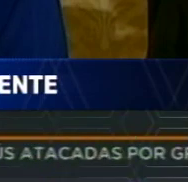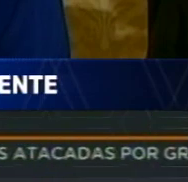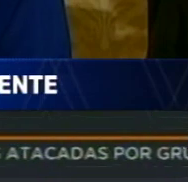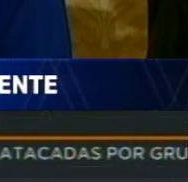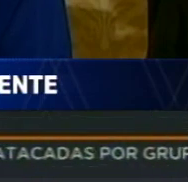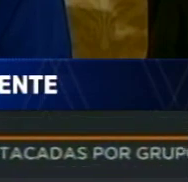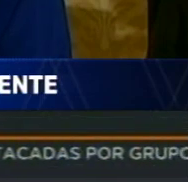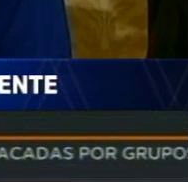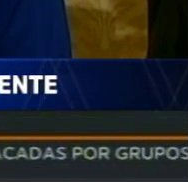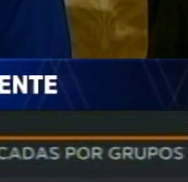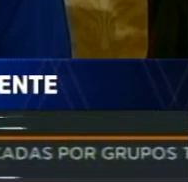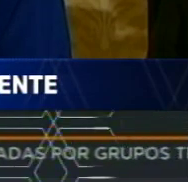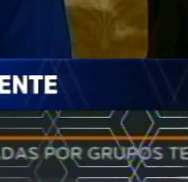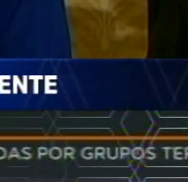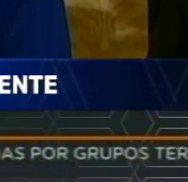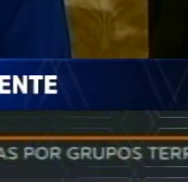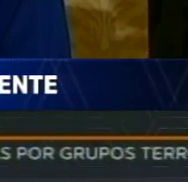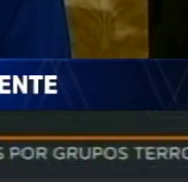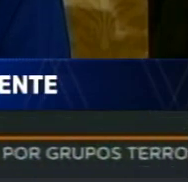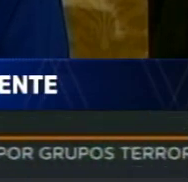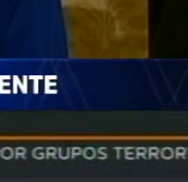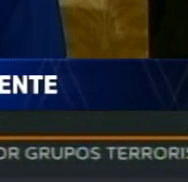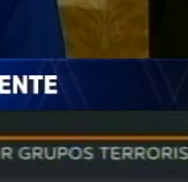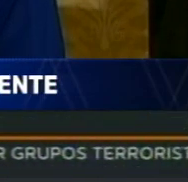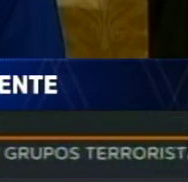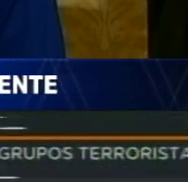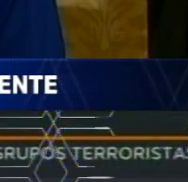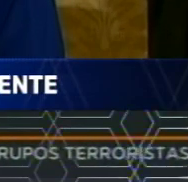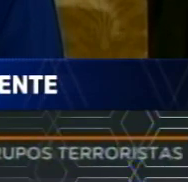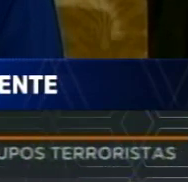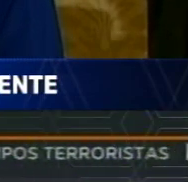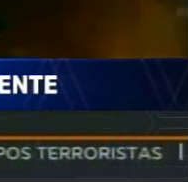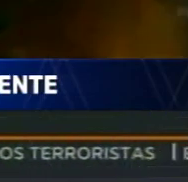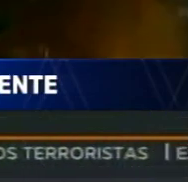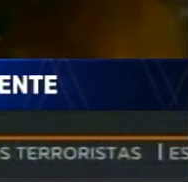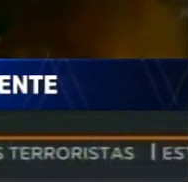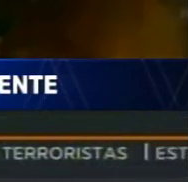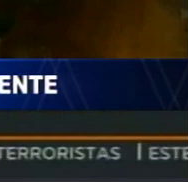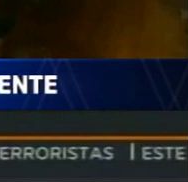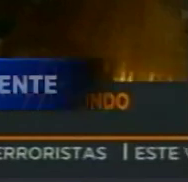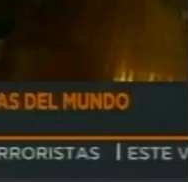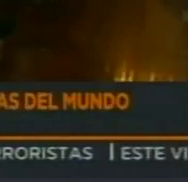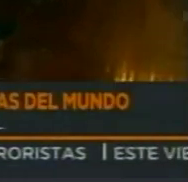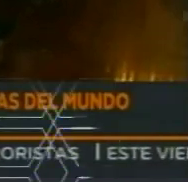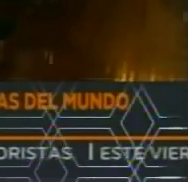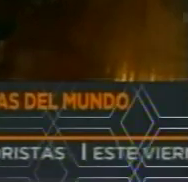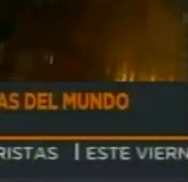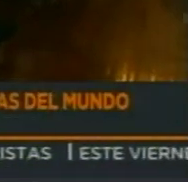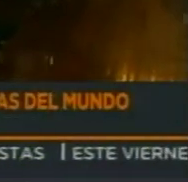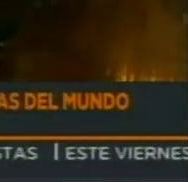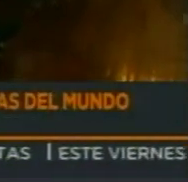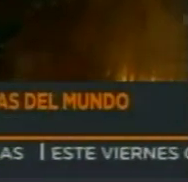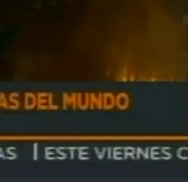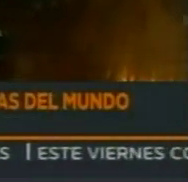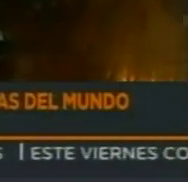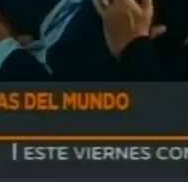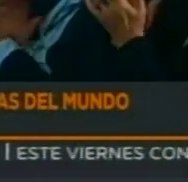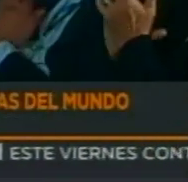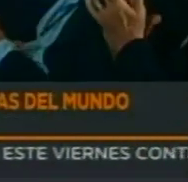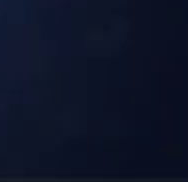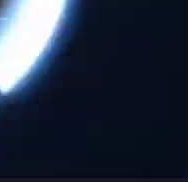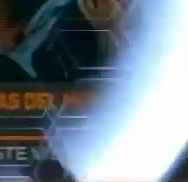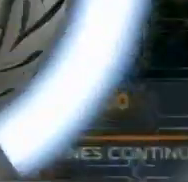Supuestos planes. Presidente de la República Nicolás Maduro aseveró que el pueblo venezolano ha derrotado la violencia orquestada por la oposición.